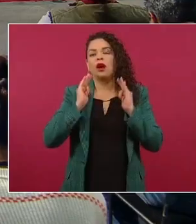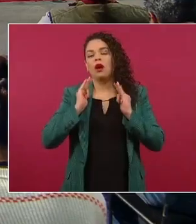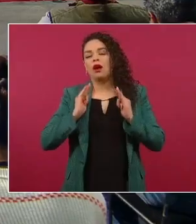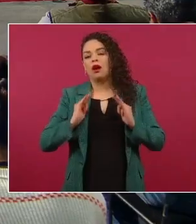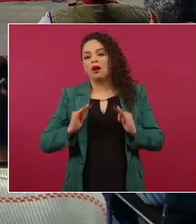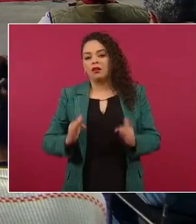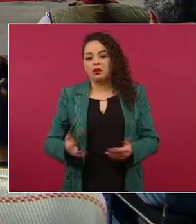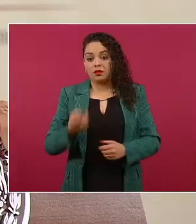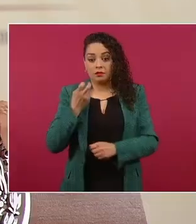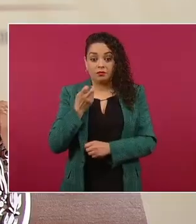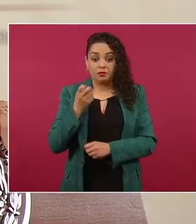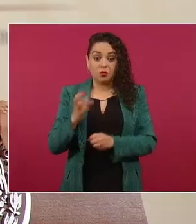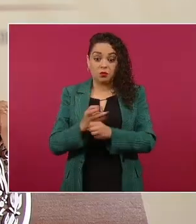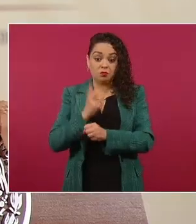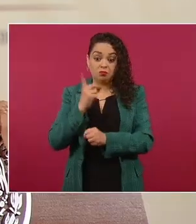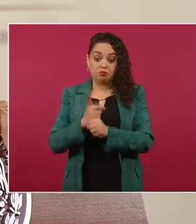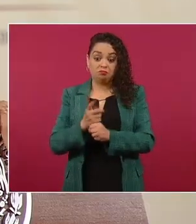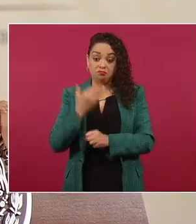como una opción